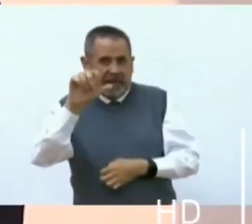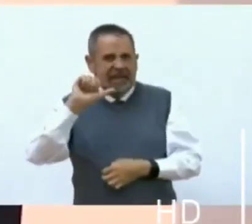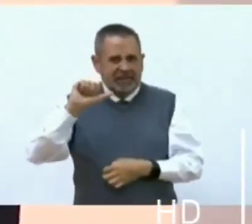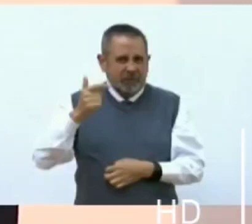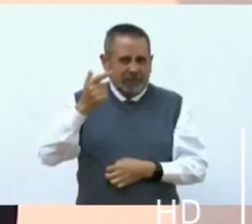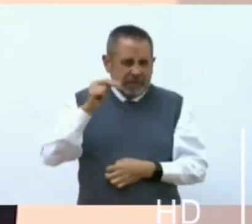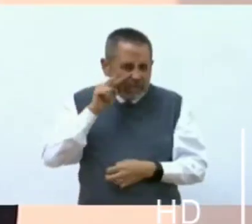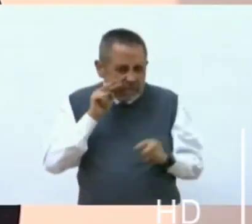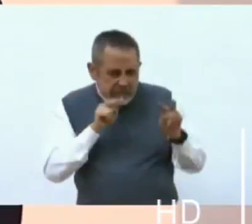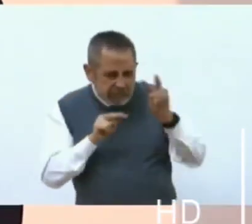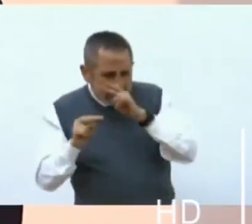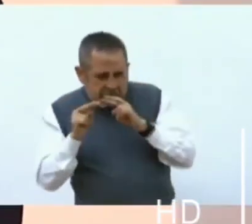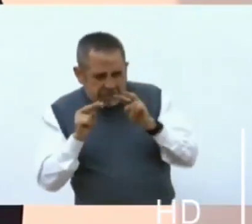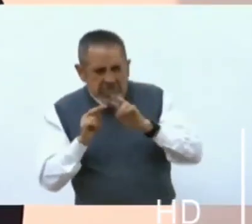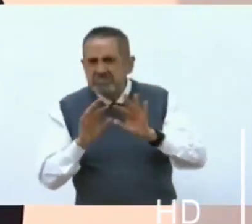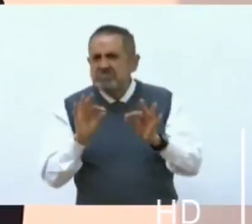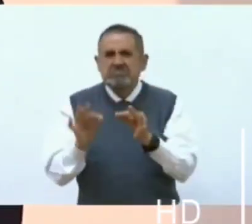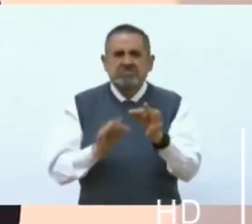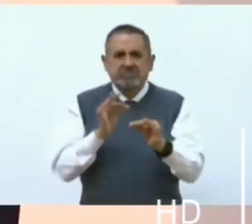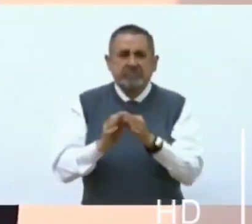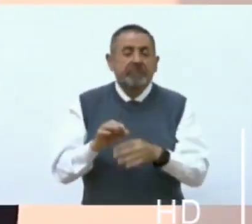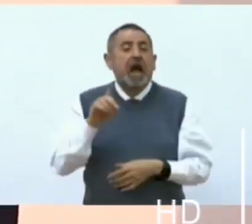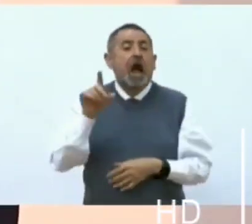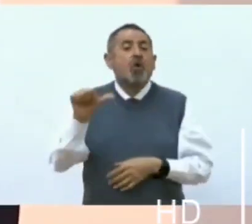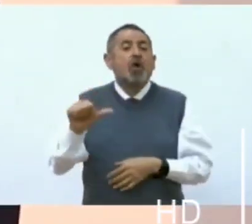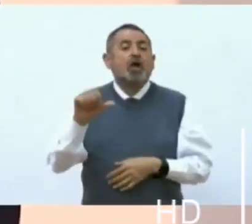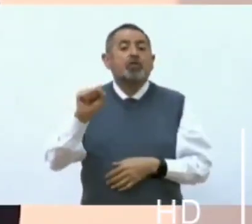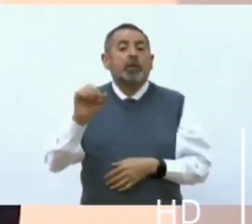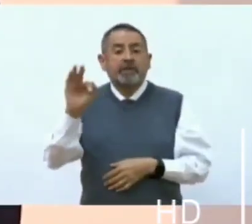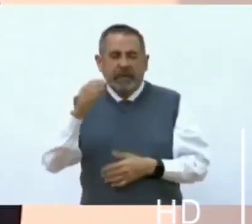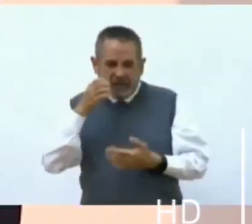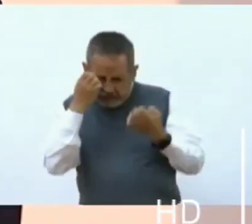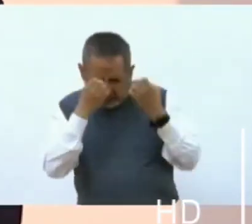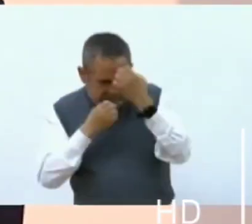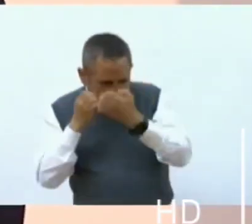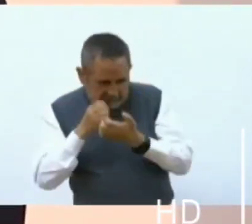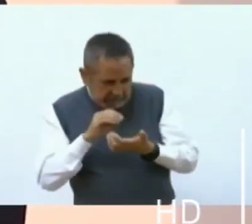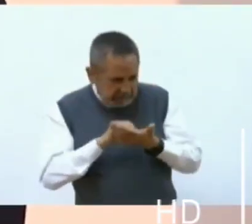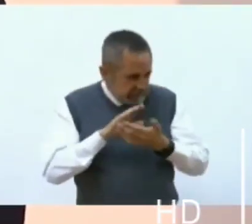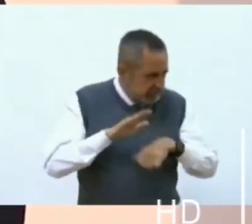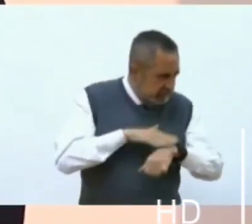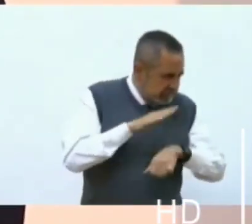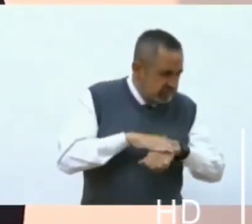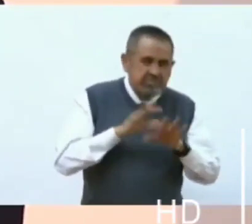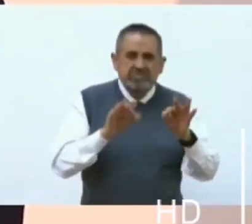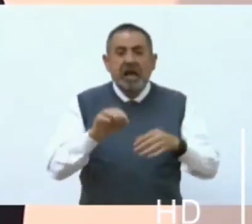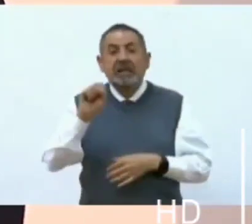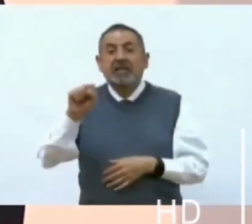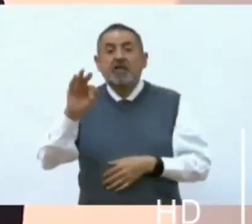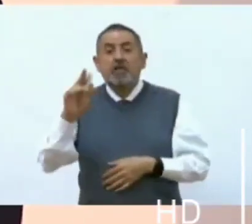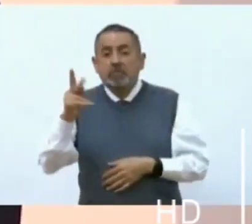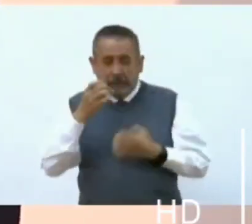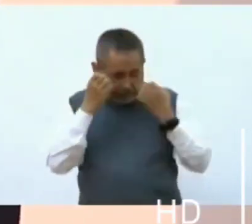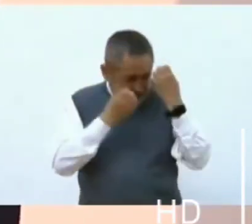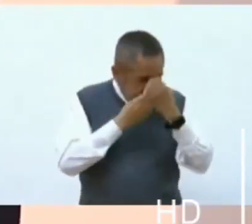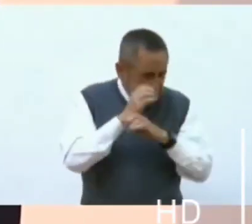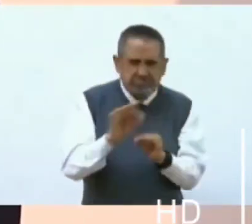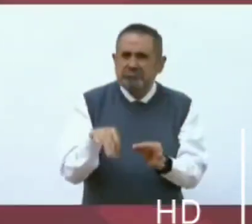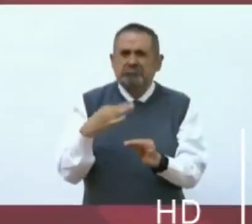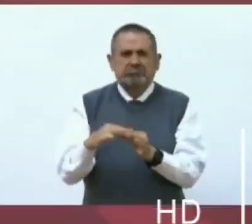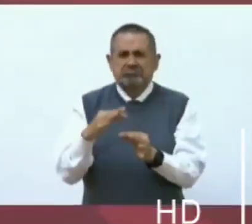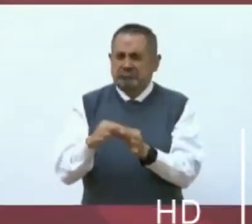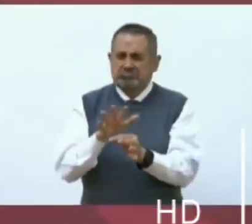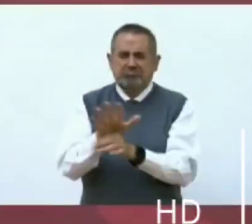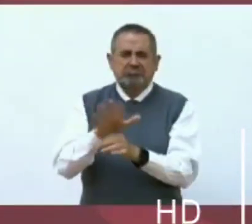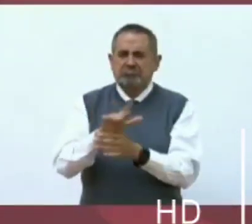interno de control, 2 por la Auditoría Superior de la Federación y 1 por la Secretaría de la Función Pública. Todas estas